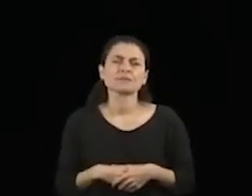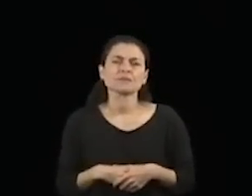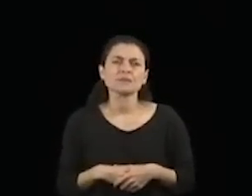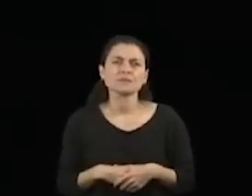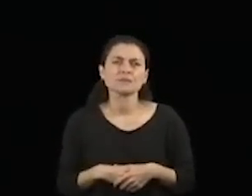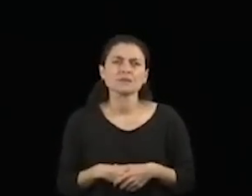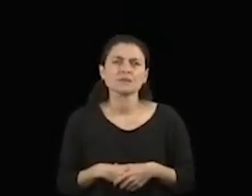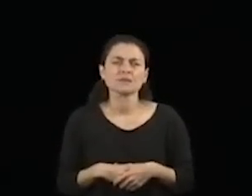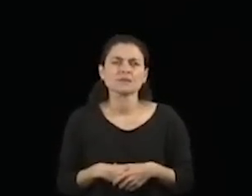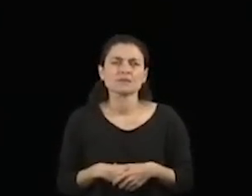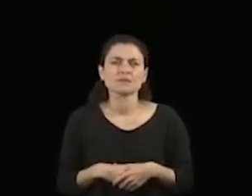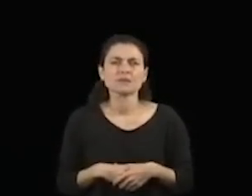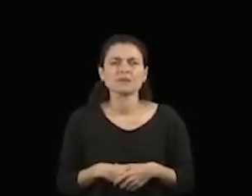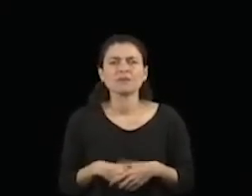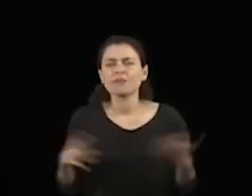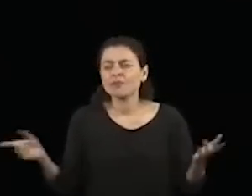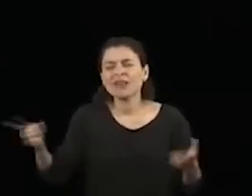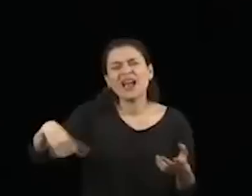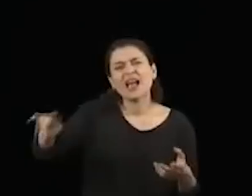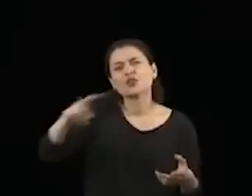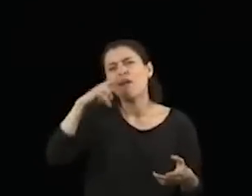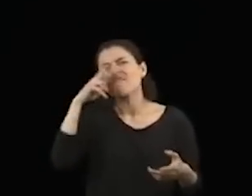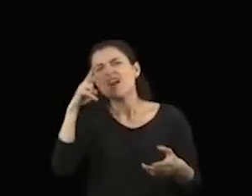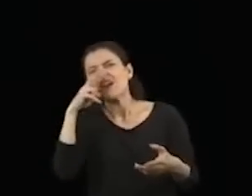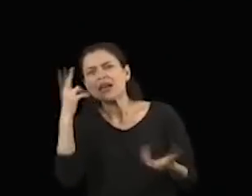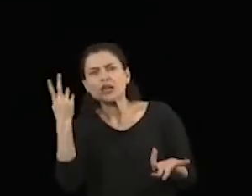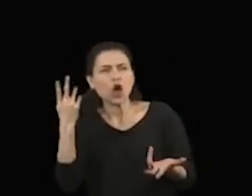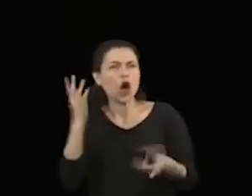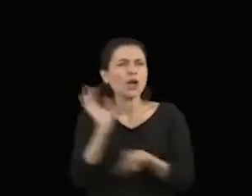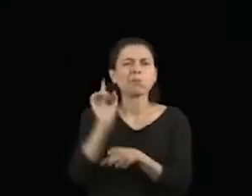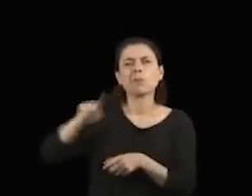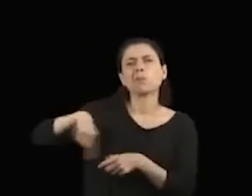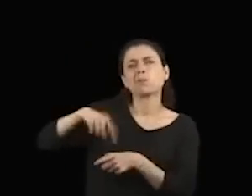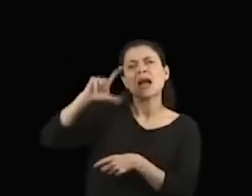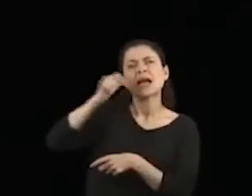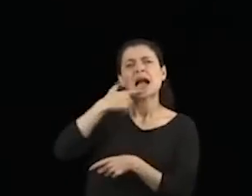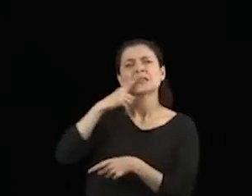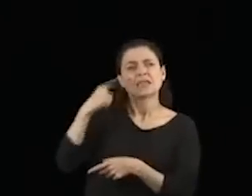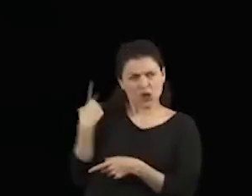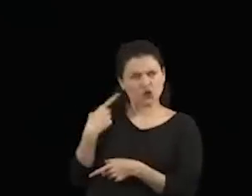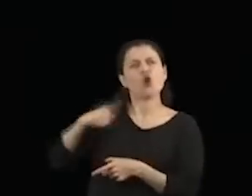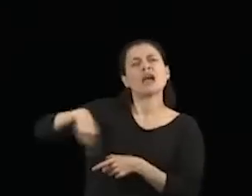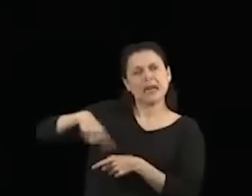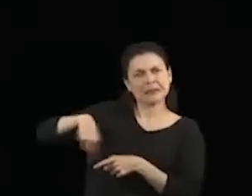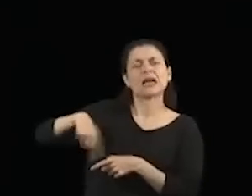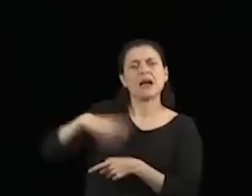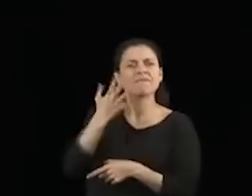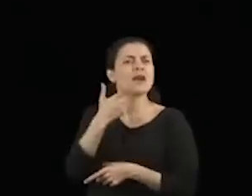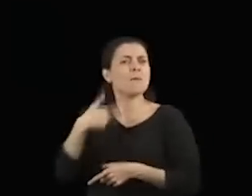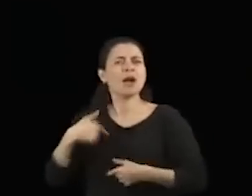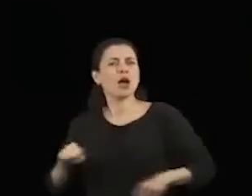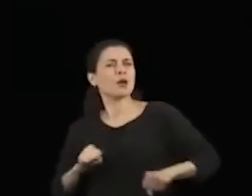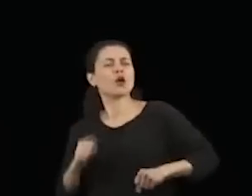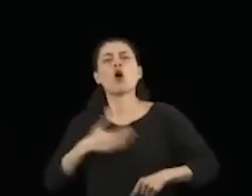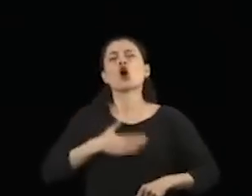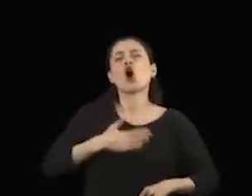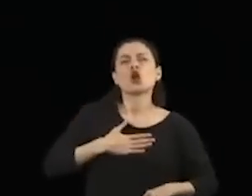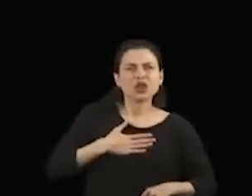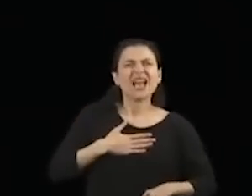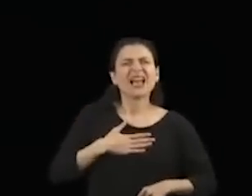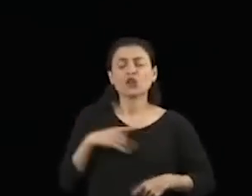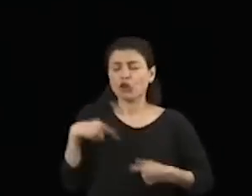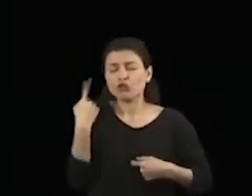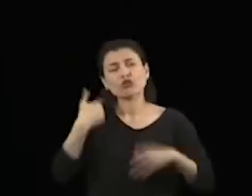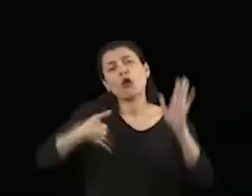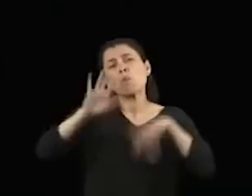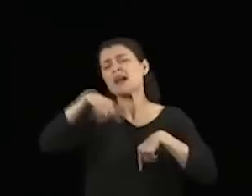digamos, haciendo alarde de ser casta y que les gusta ser casta y que se creen más que el resto de la